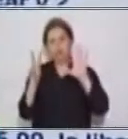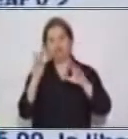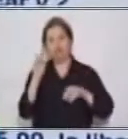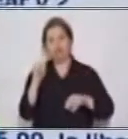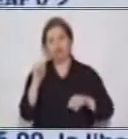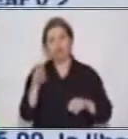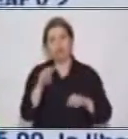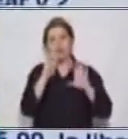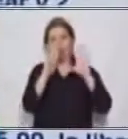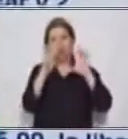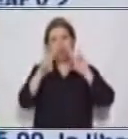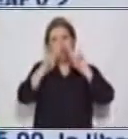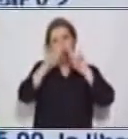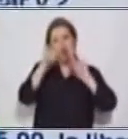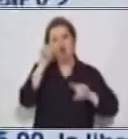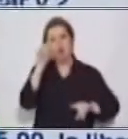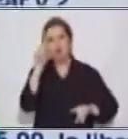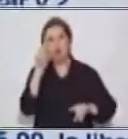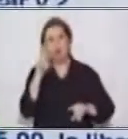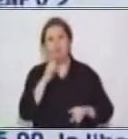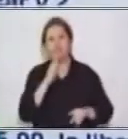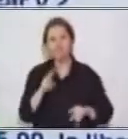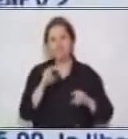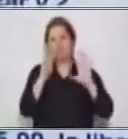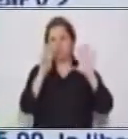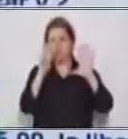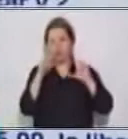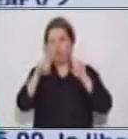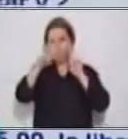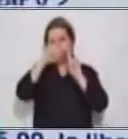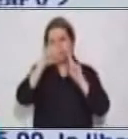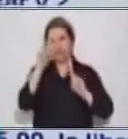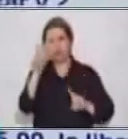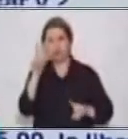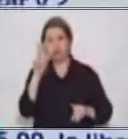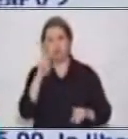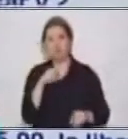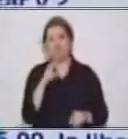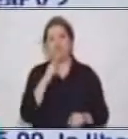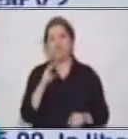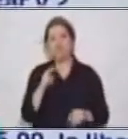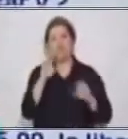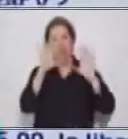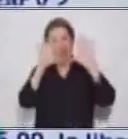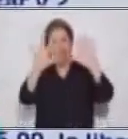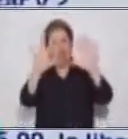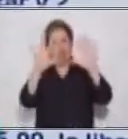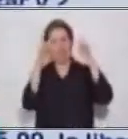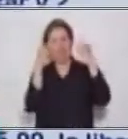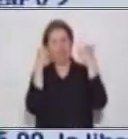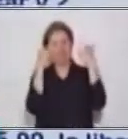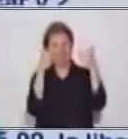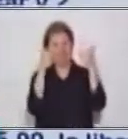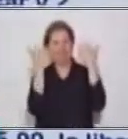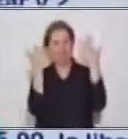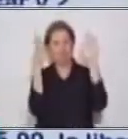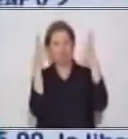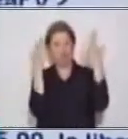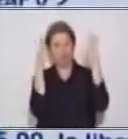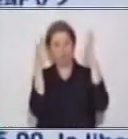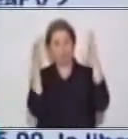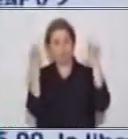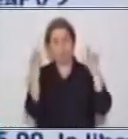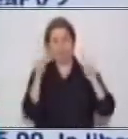Y 8 por 1, 8. Más 2, 10. Hoy sí. Esta vez voy a usar el negro para escribir